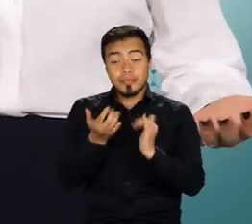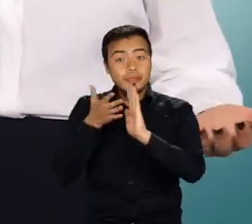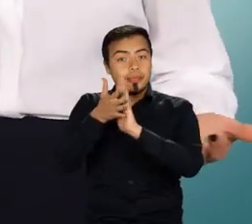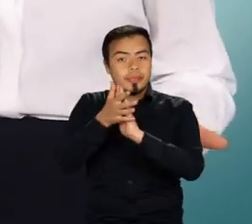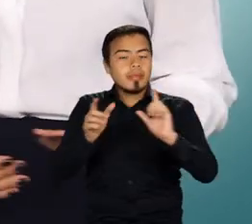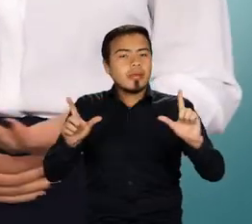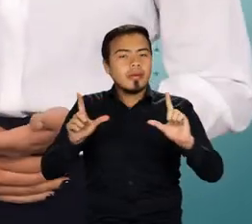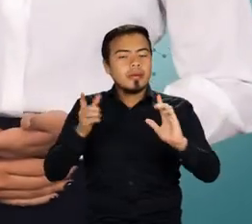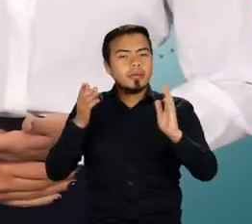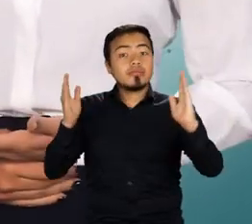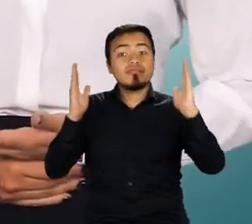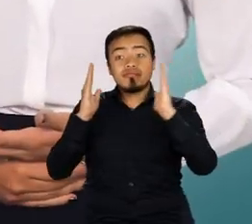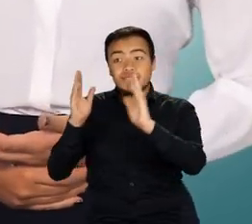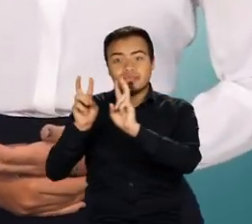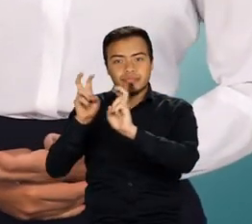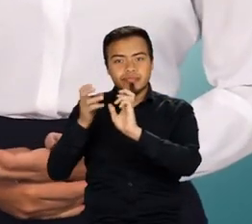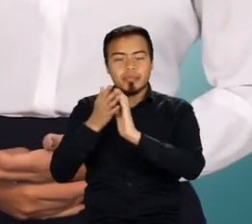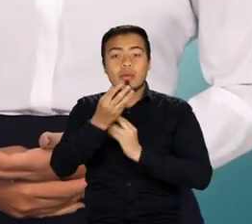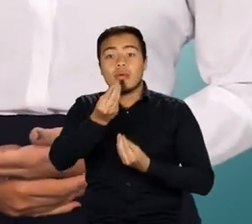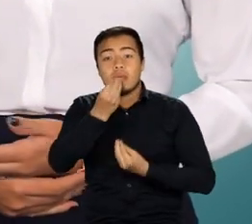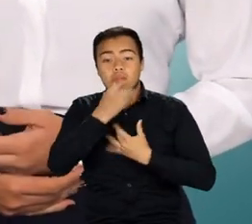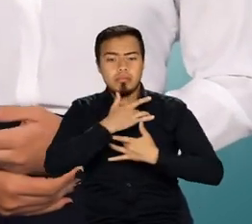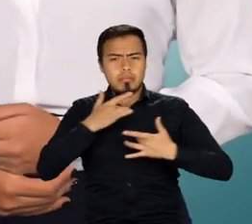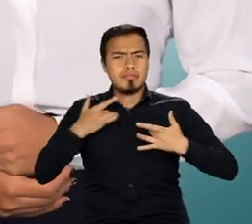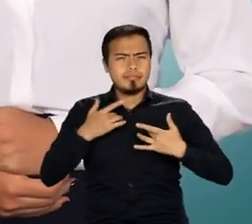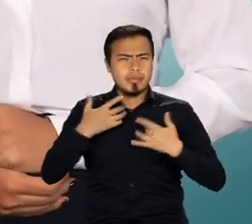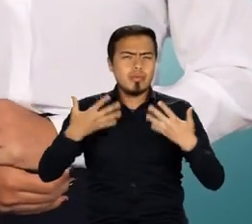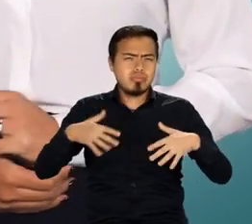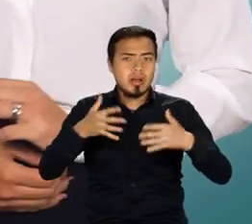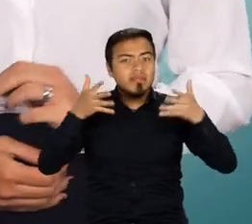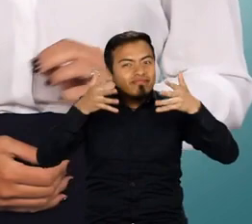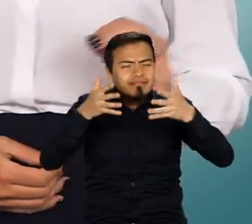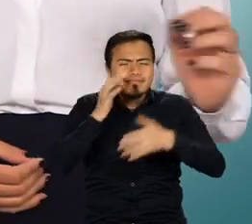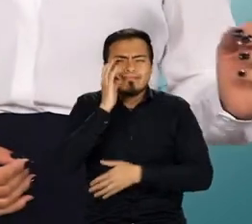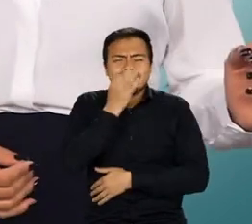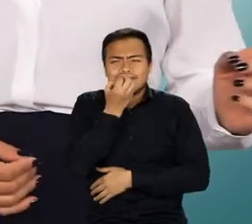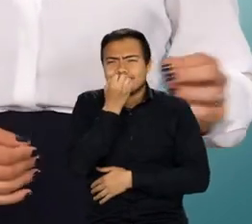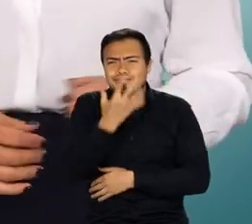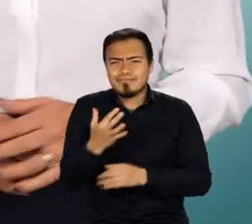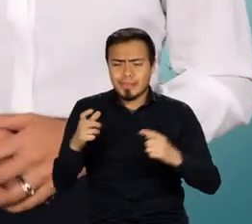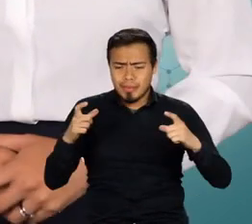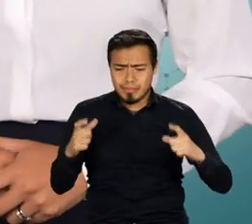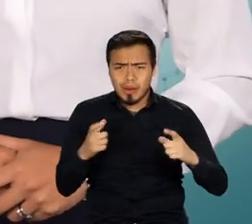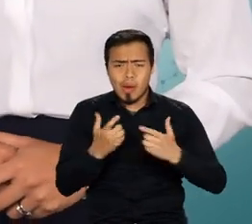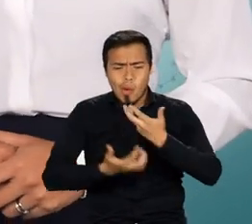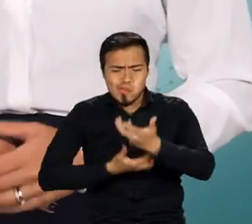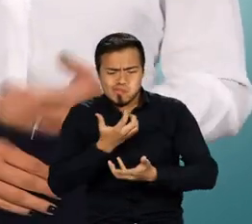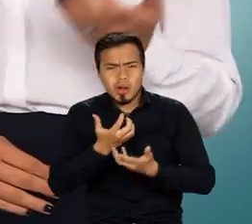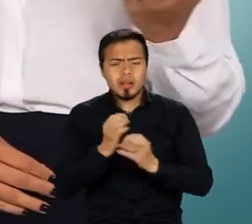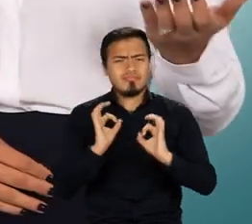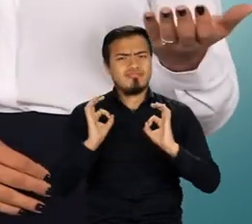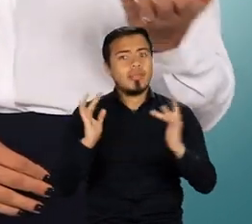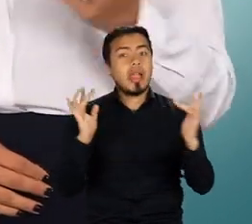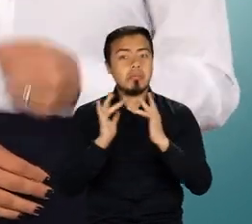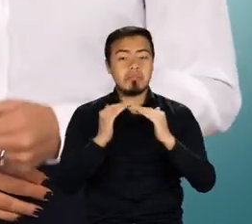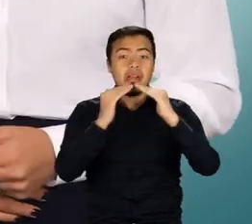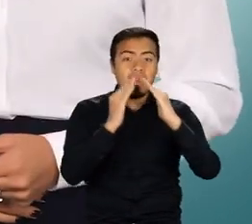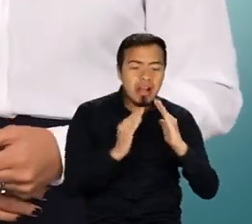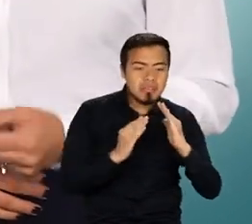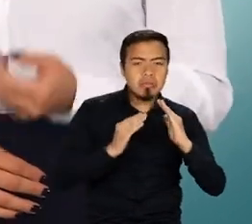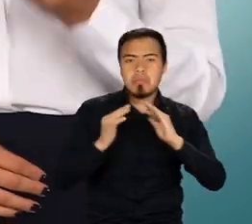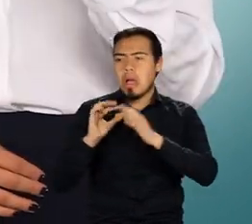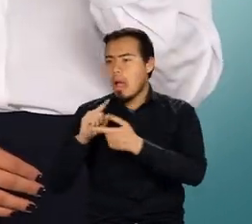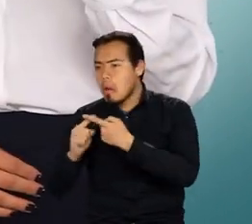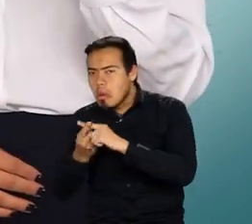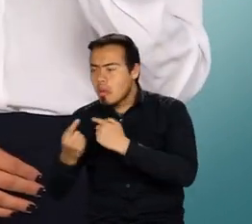En nuestra sección Comida y Salud les enseñaremos un delicioso plato ideal para compartir en casa o con